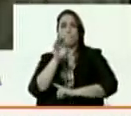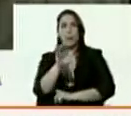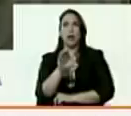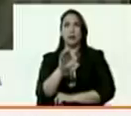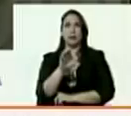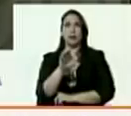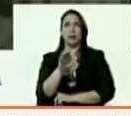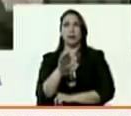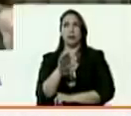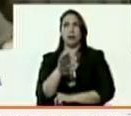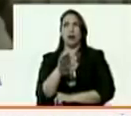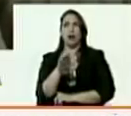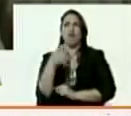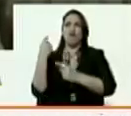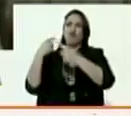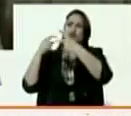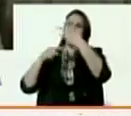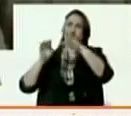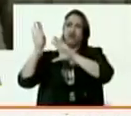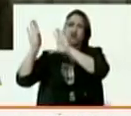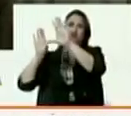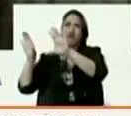a organismos multilaterales,